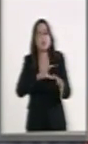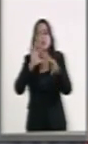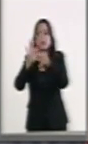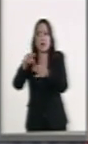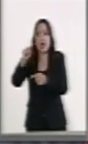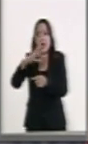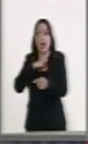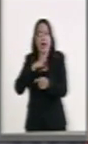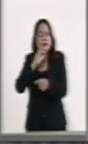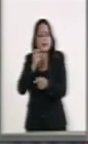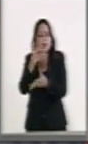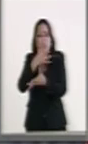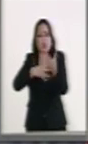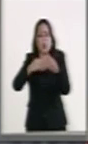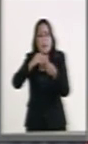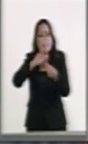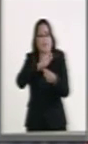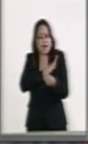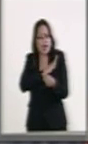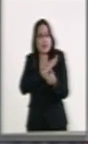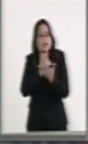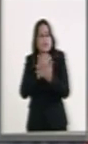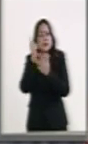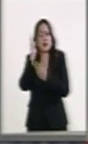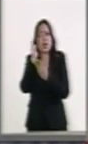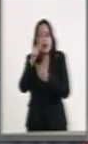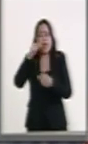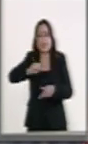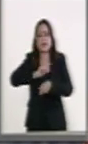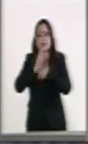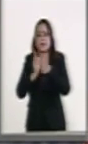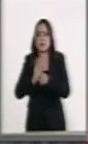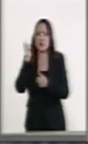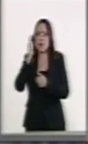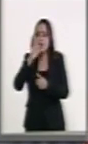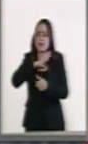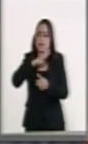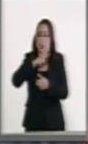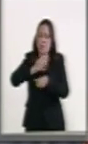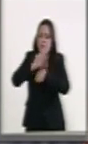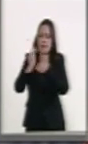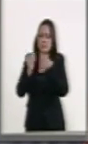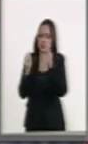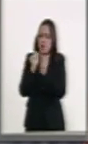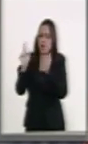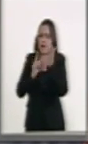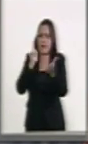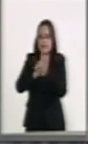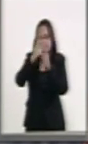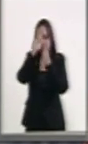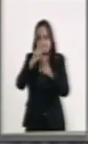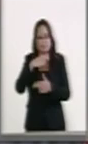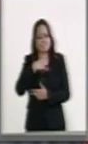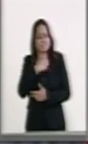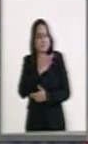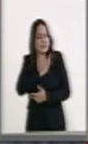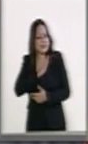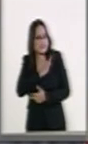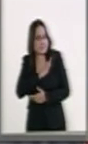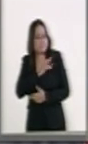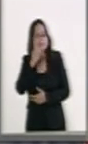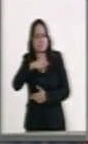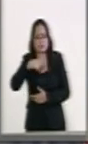esperanza de que este país tenga un verdadero Estado de Derecho. Me felicito, me